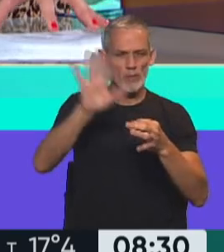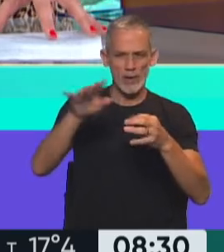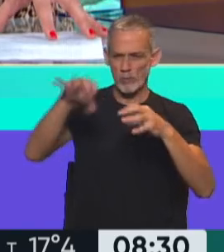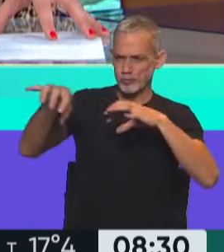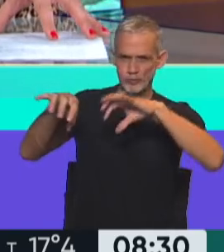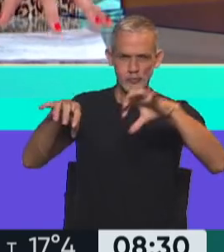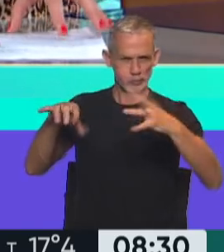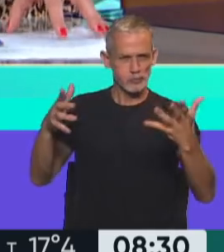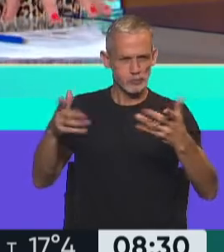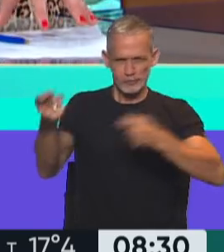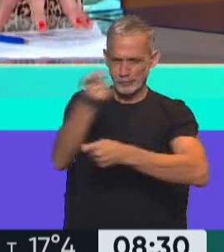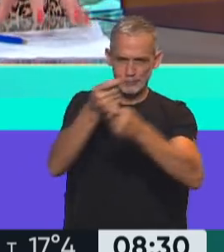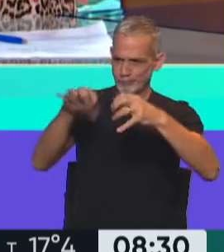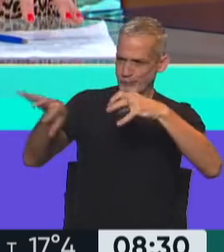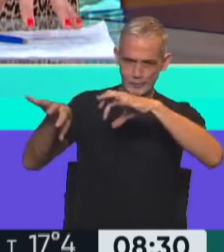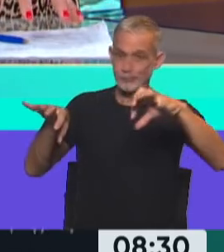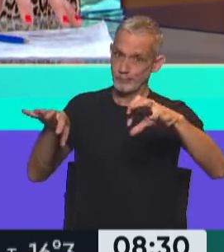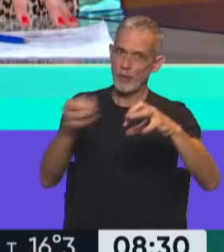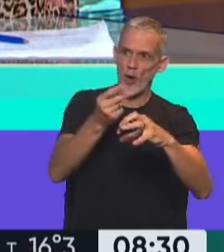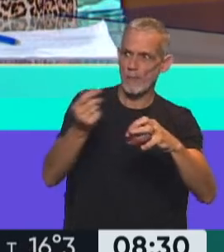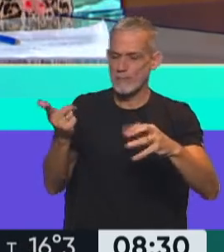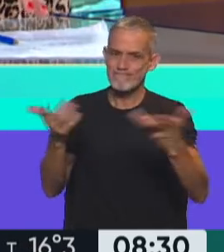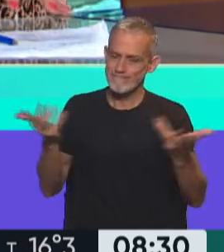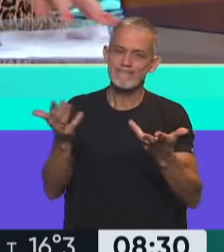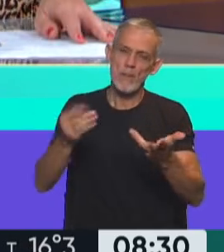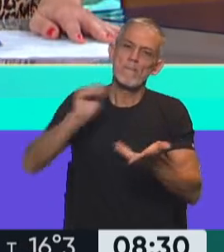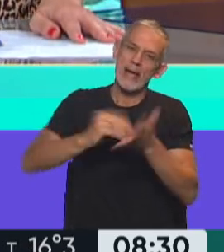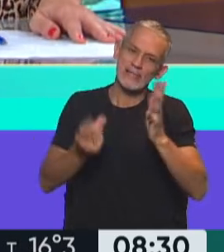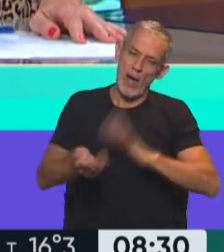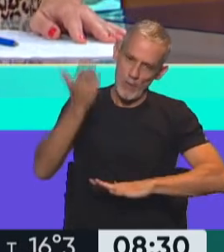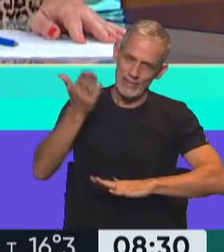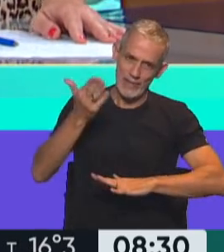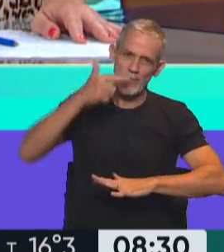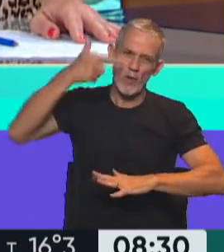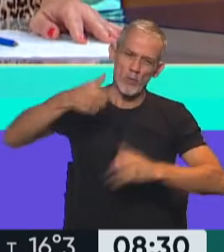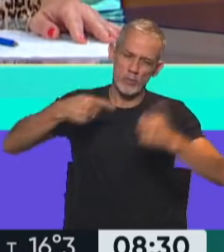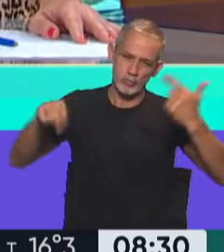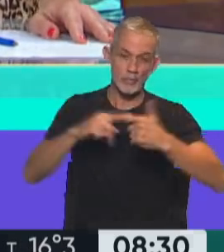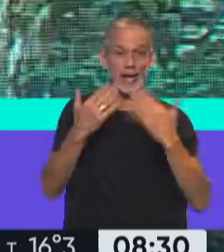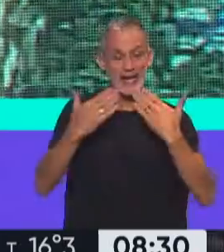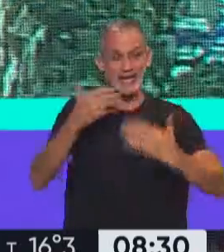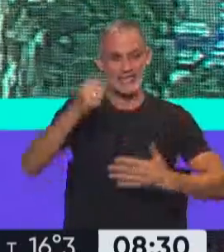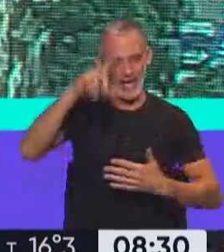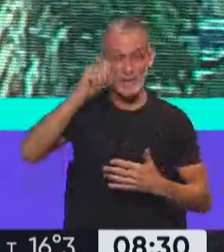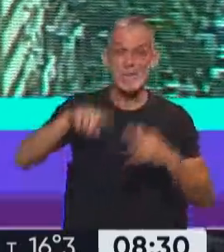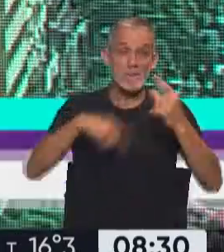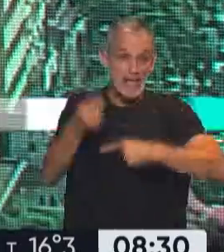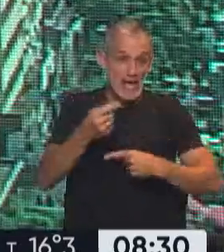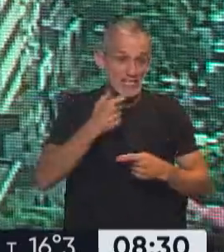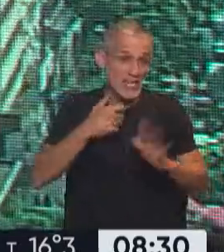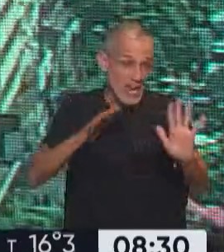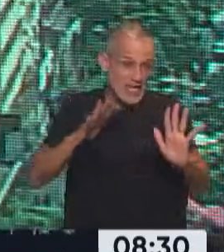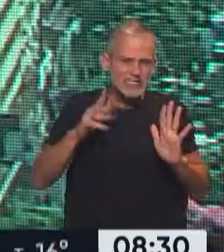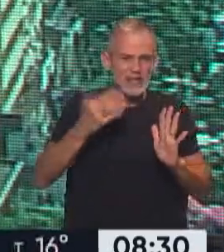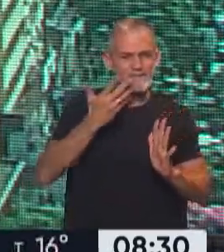del mercado mundial que va a llevar a un aumento una vez más de los precios del combustible. Gracias, Ale. Mañana si tenés ganas, me gustaría